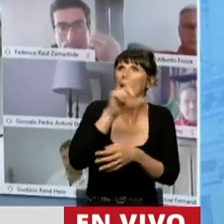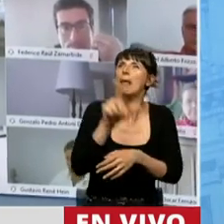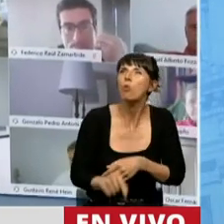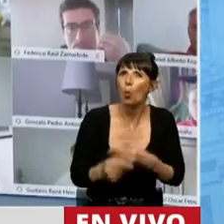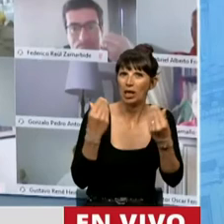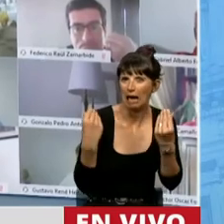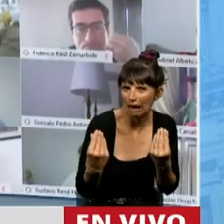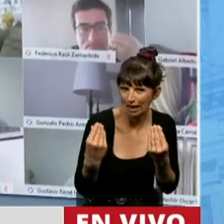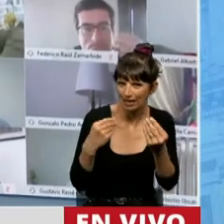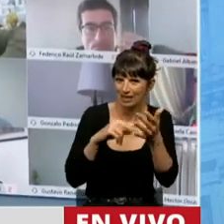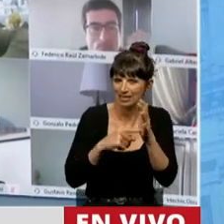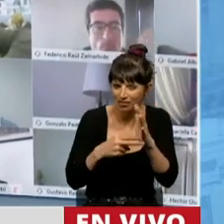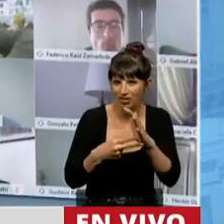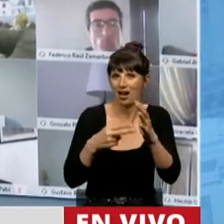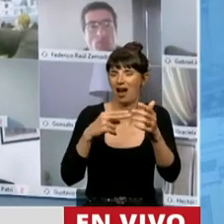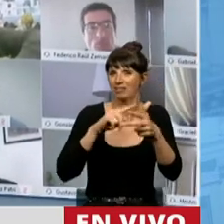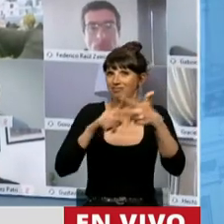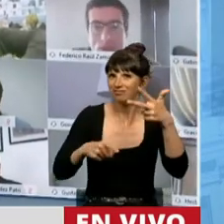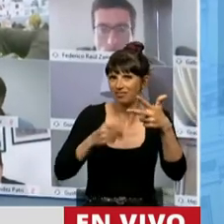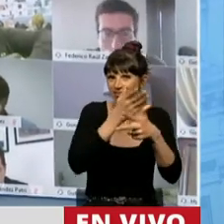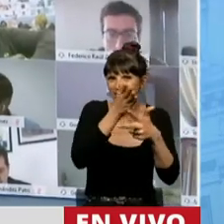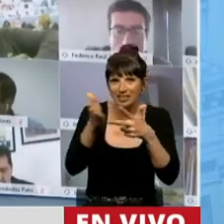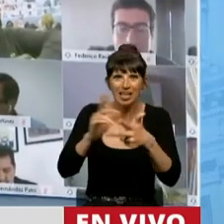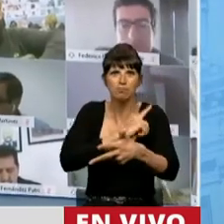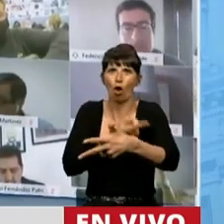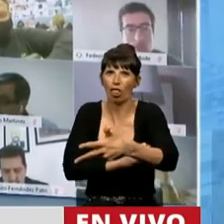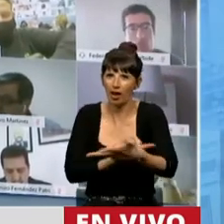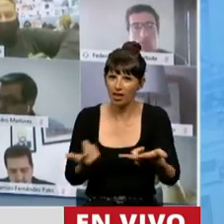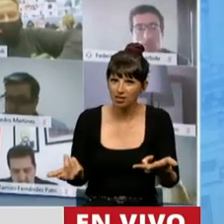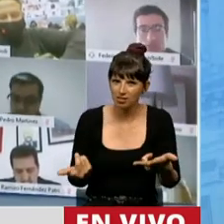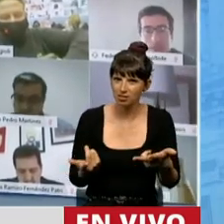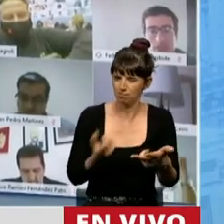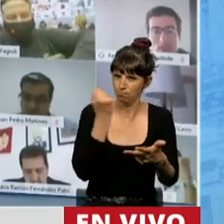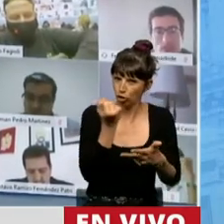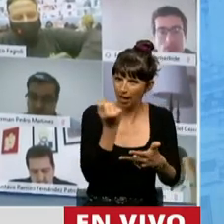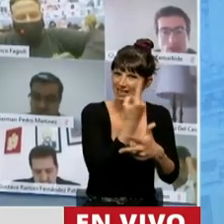división de poderes y de la garantía de inamovilidad de los jueces que hace a